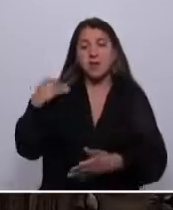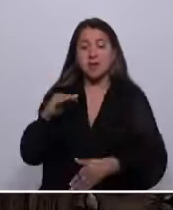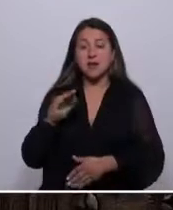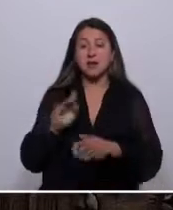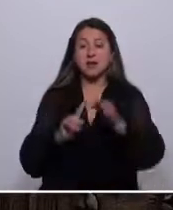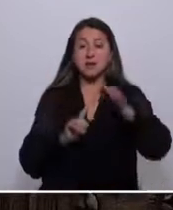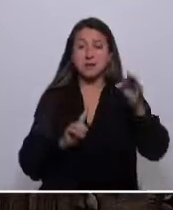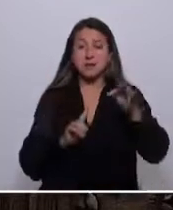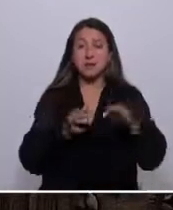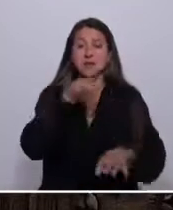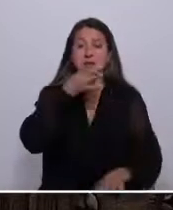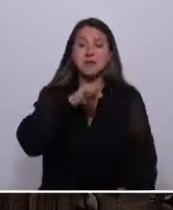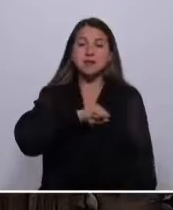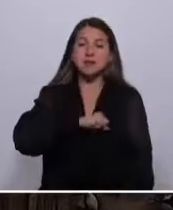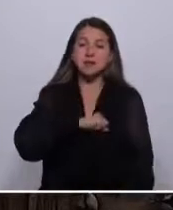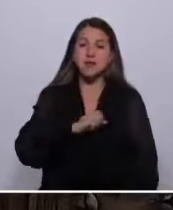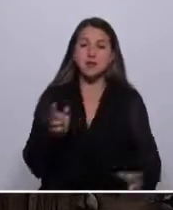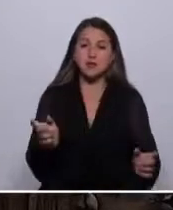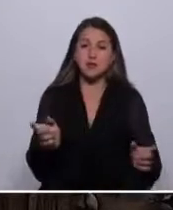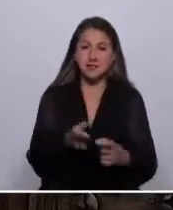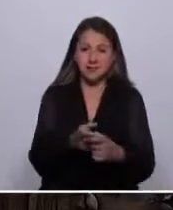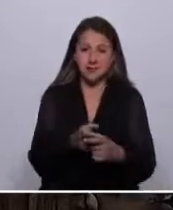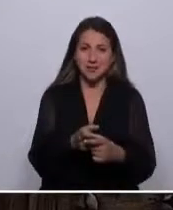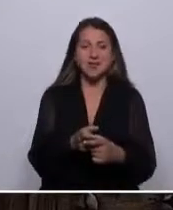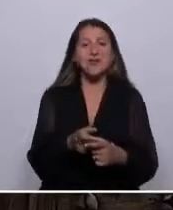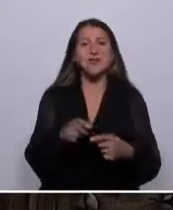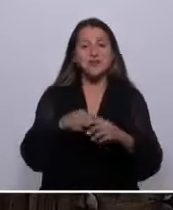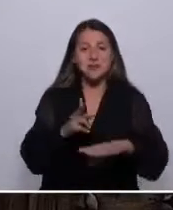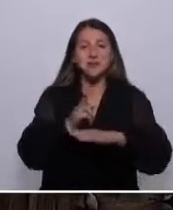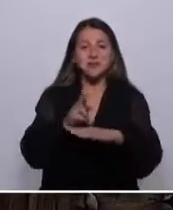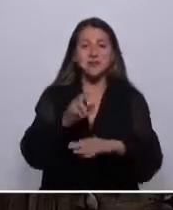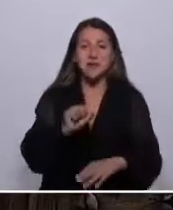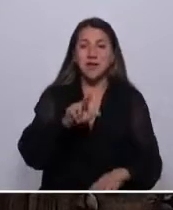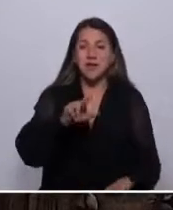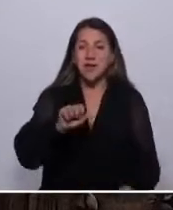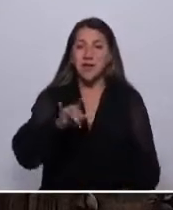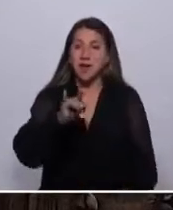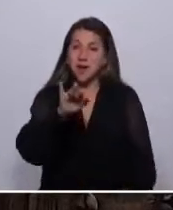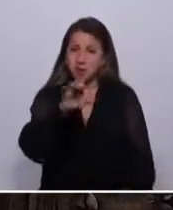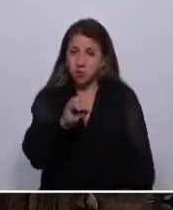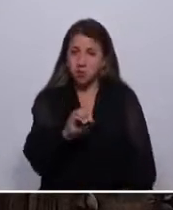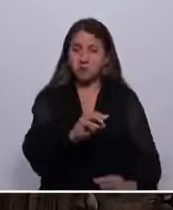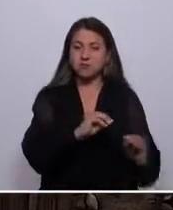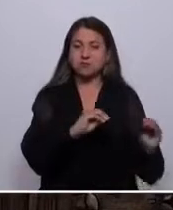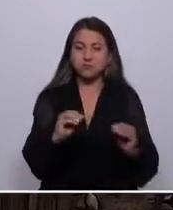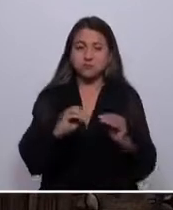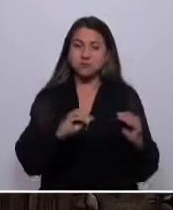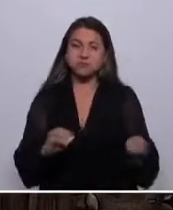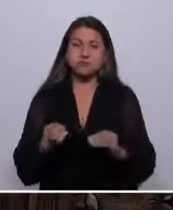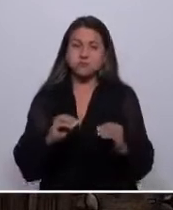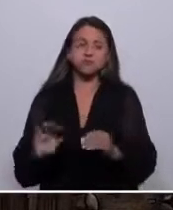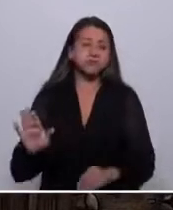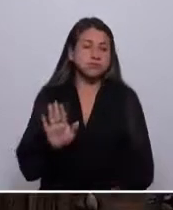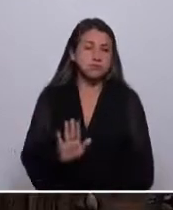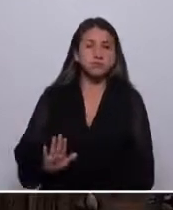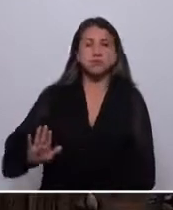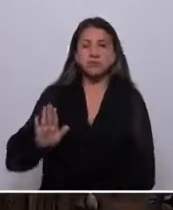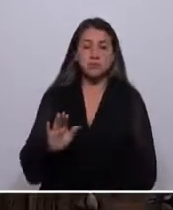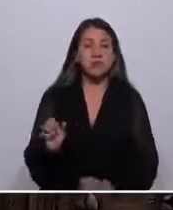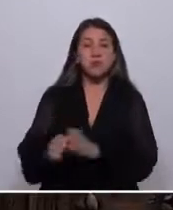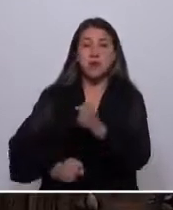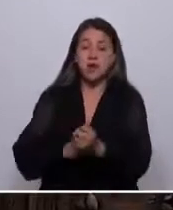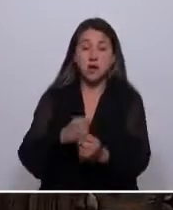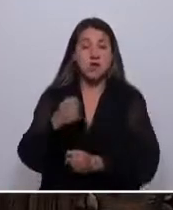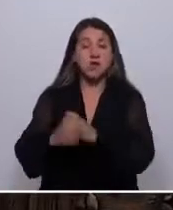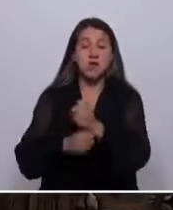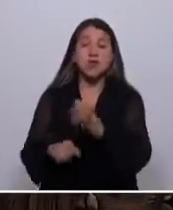llamó Santiago Chico. Represento a la provincia de Arauco, la que ha sido postergada por años y se le han dado